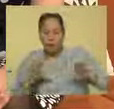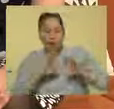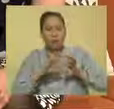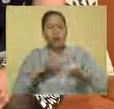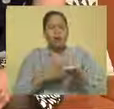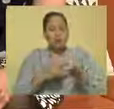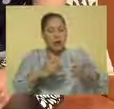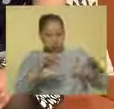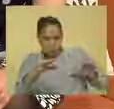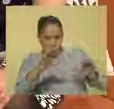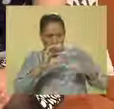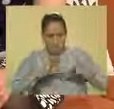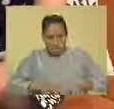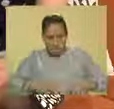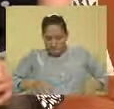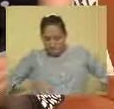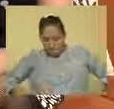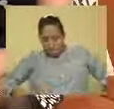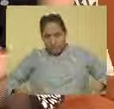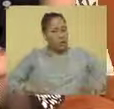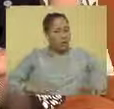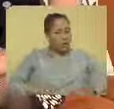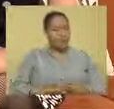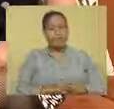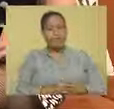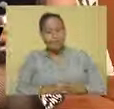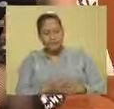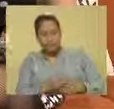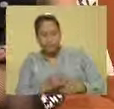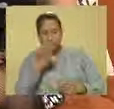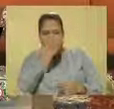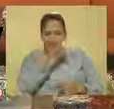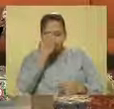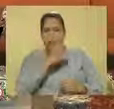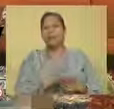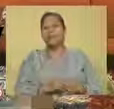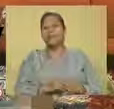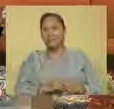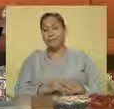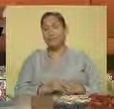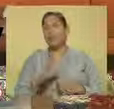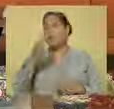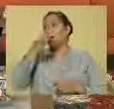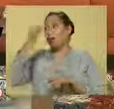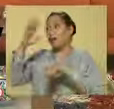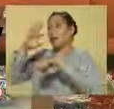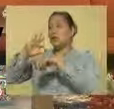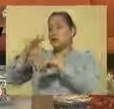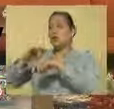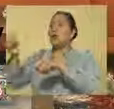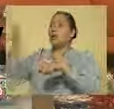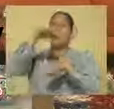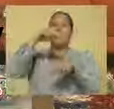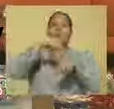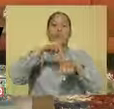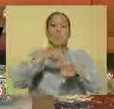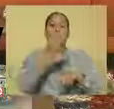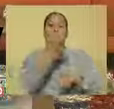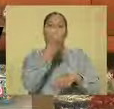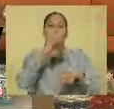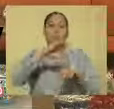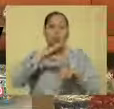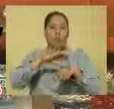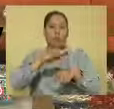corporal. En esta cuestión vamos viendo y en todo caso ya referimos con un nutriólogo que nos pueda dar